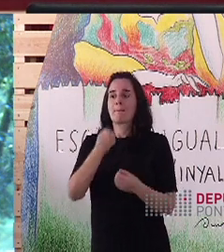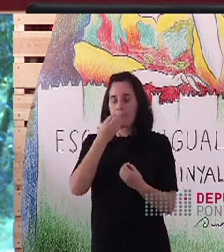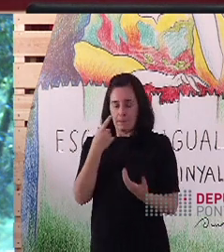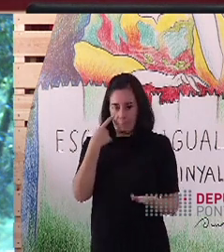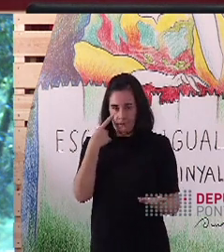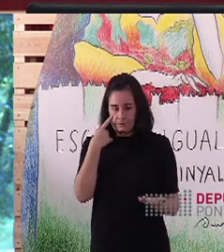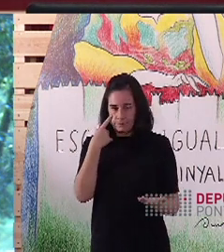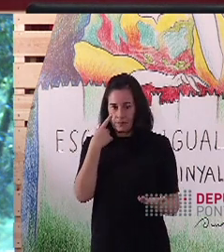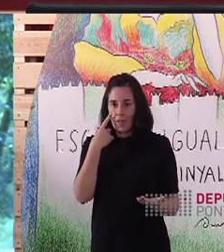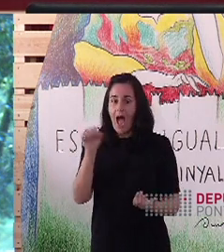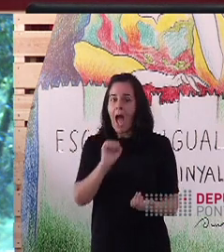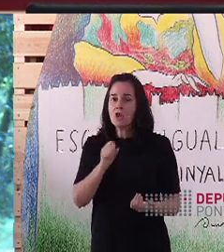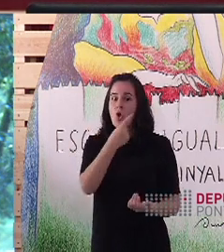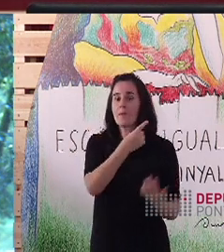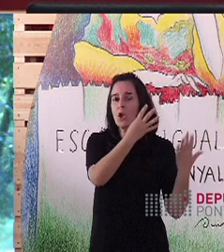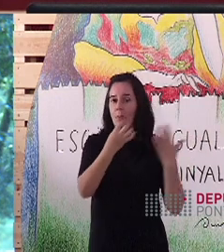en el año